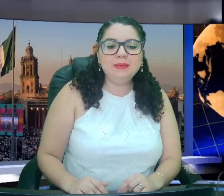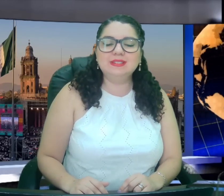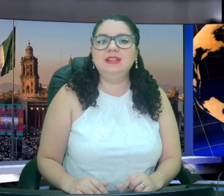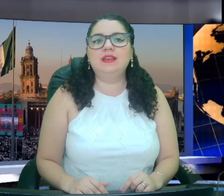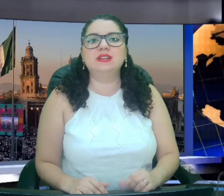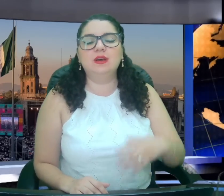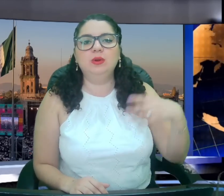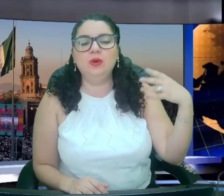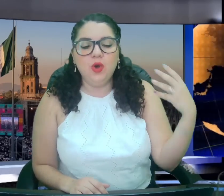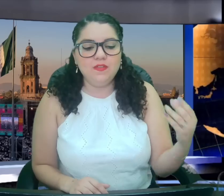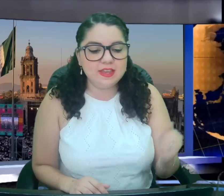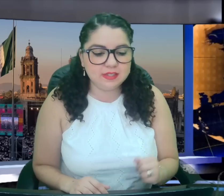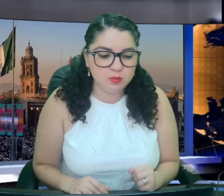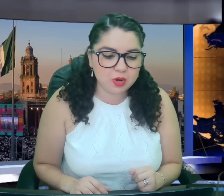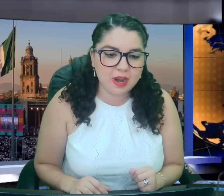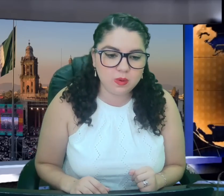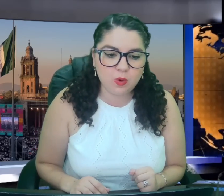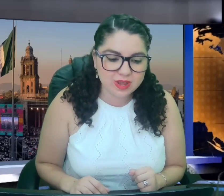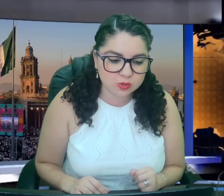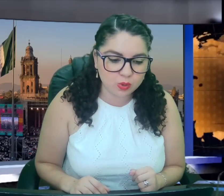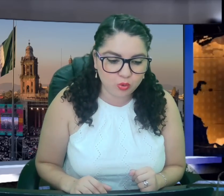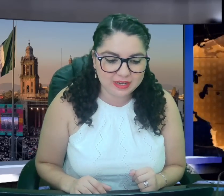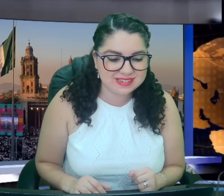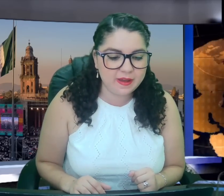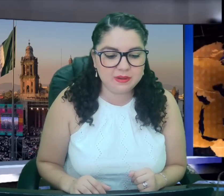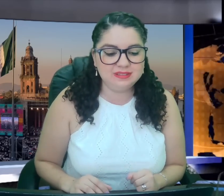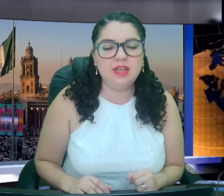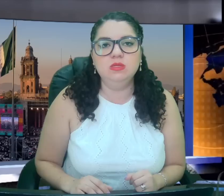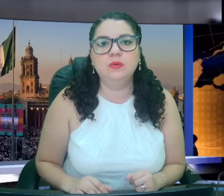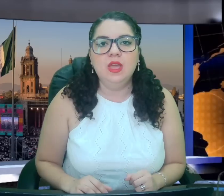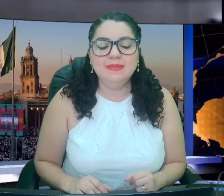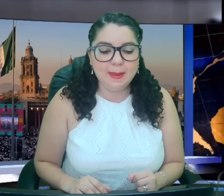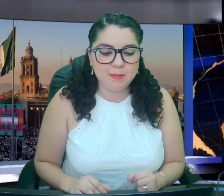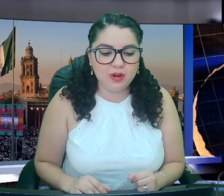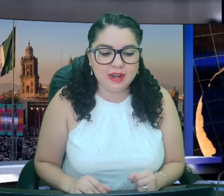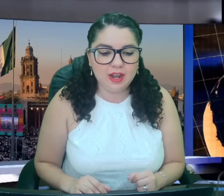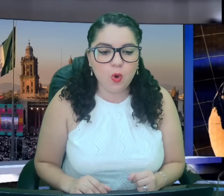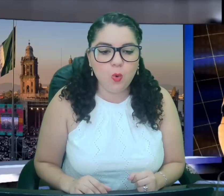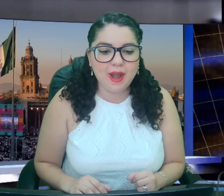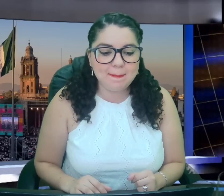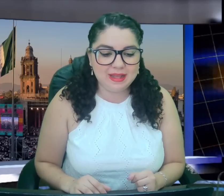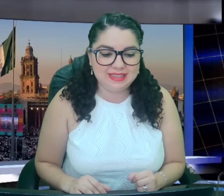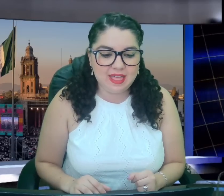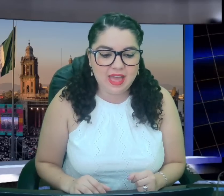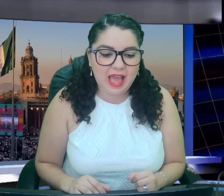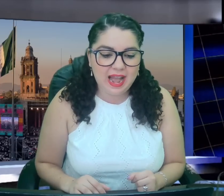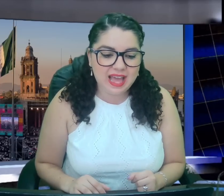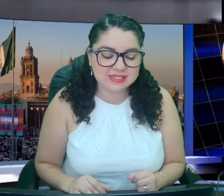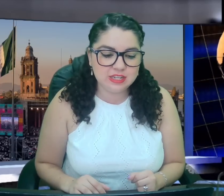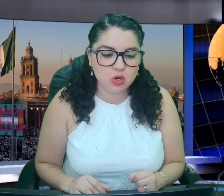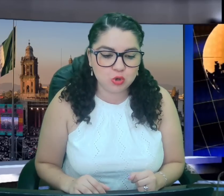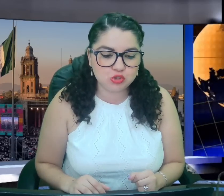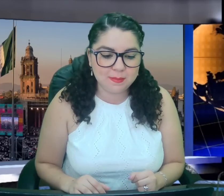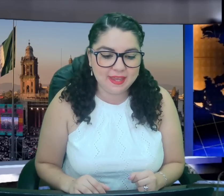platicaba bastante acerca, bueno, de esta mujer, una juez corrupta que estaba tratando de ponerle una patada a